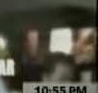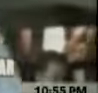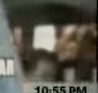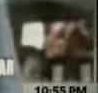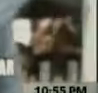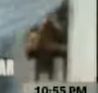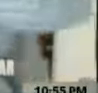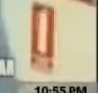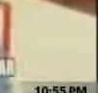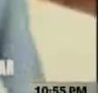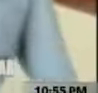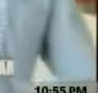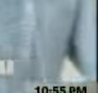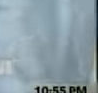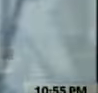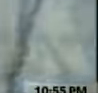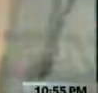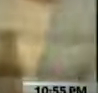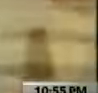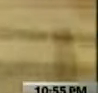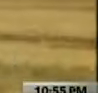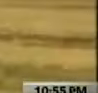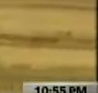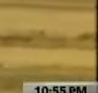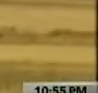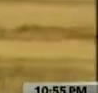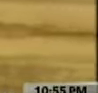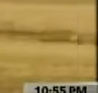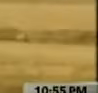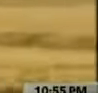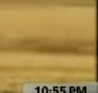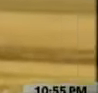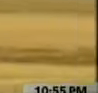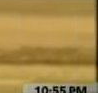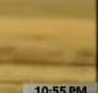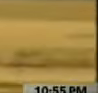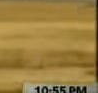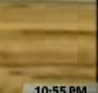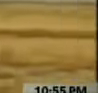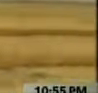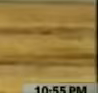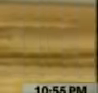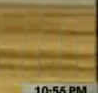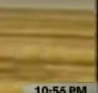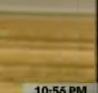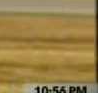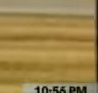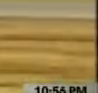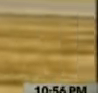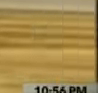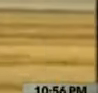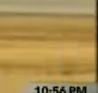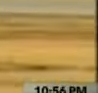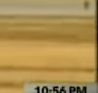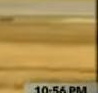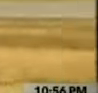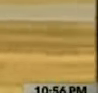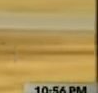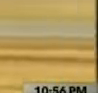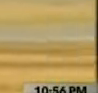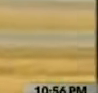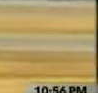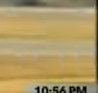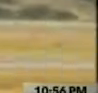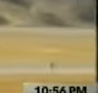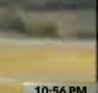York. Watch out. You see me walking down Fifth Avenue. A walking king here at my side.